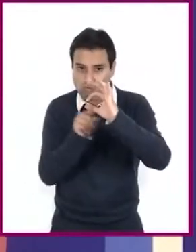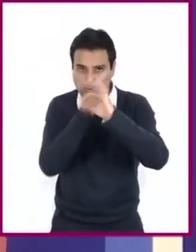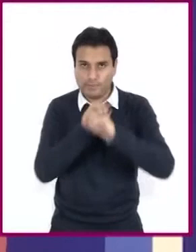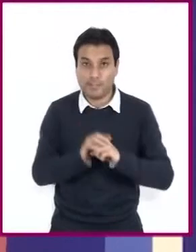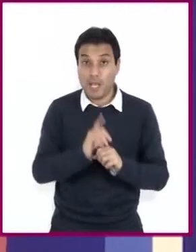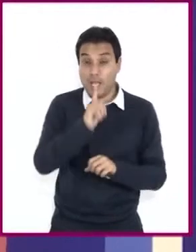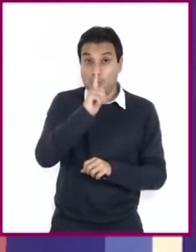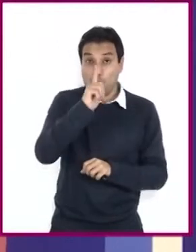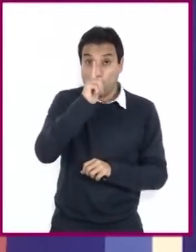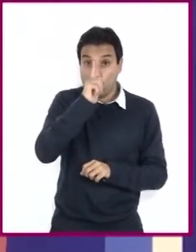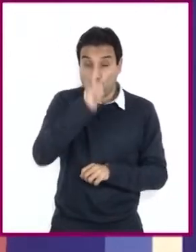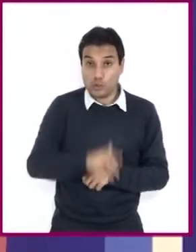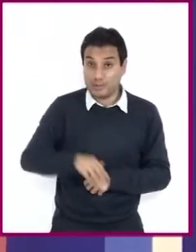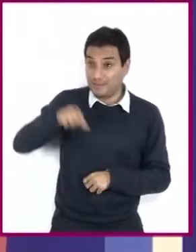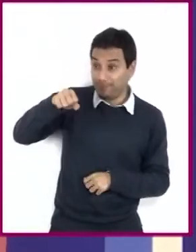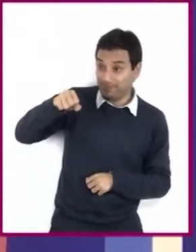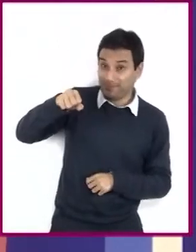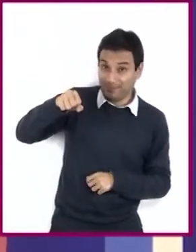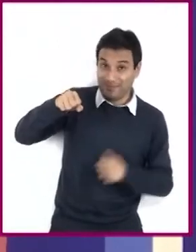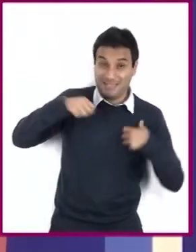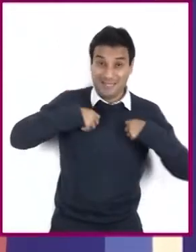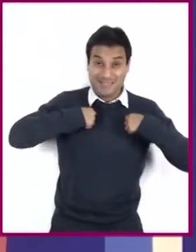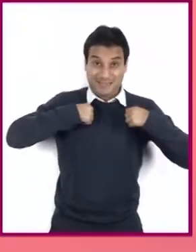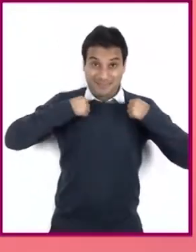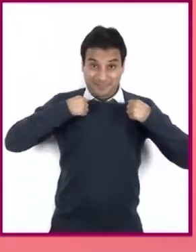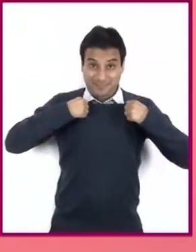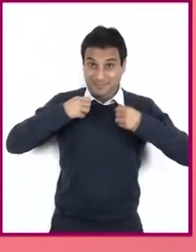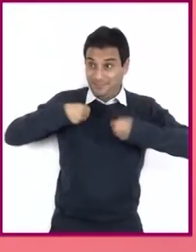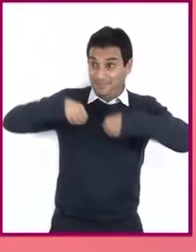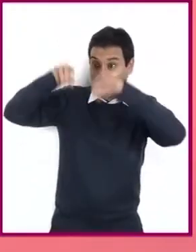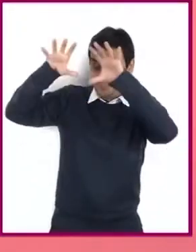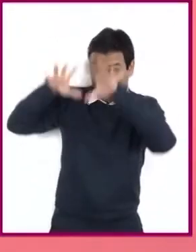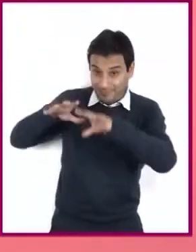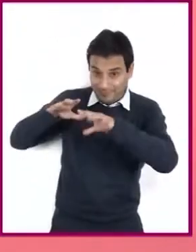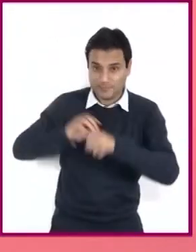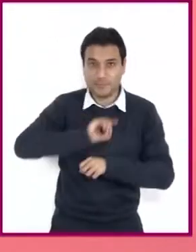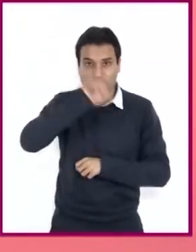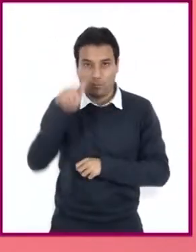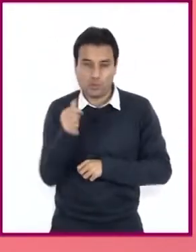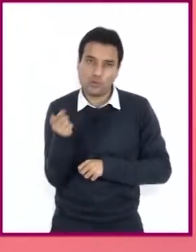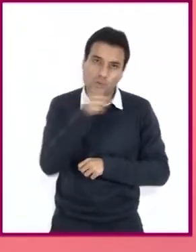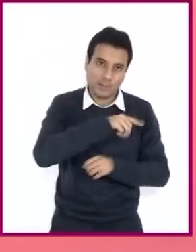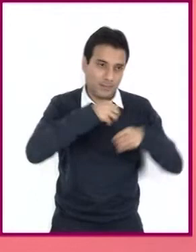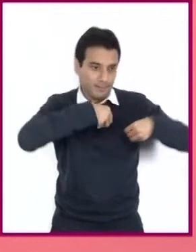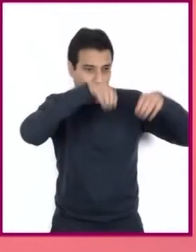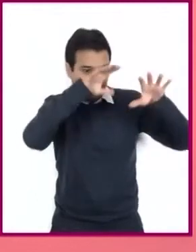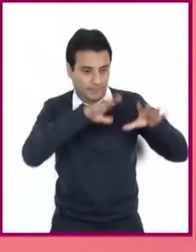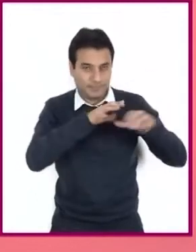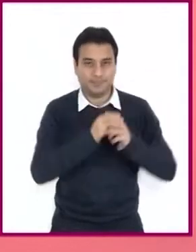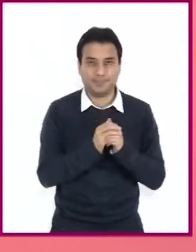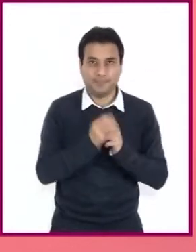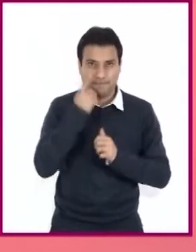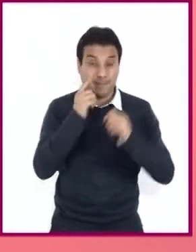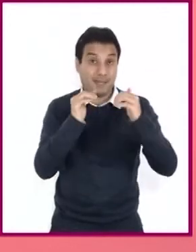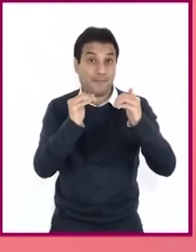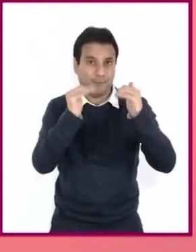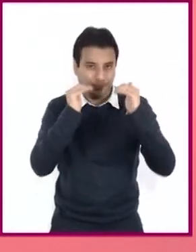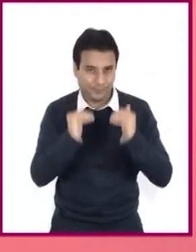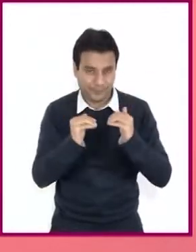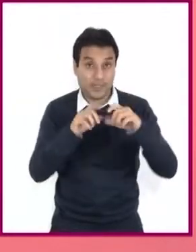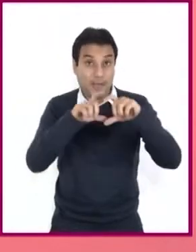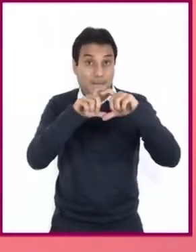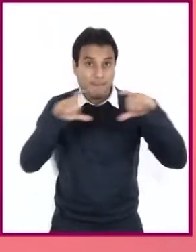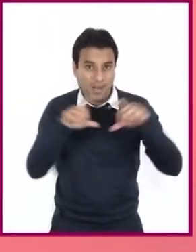cada linterna para observar lo que sucedía. En los siguientes 2 párrafos describe sus